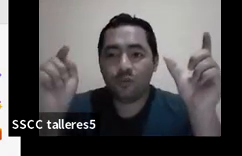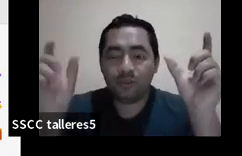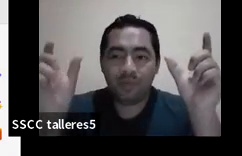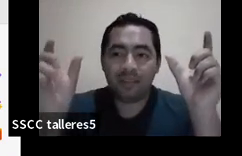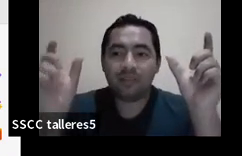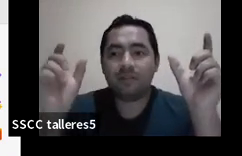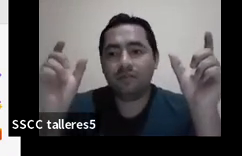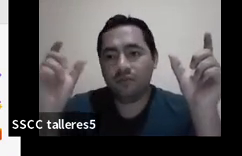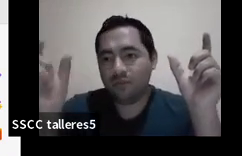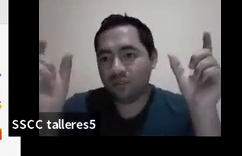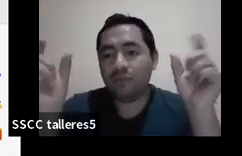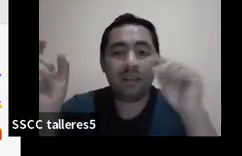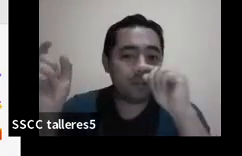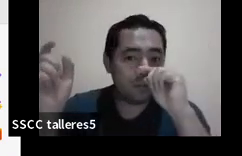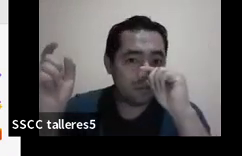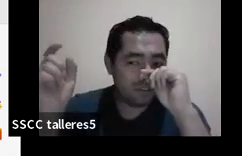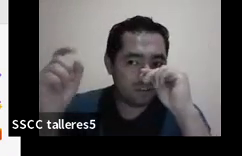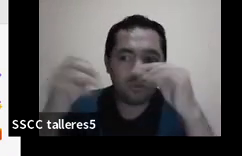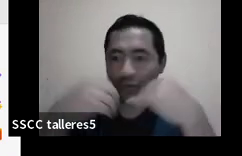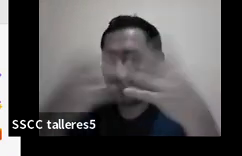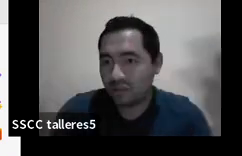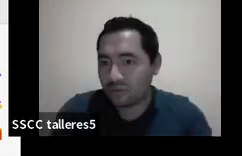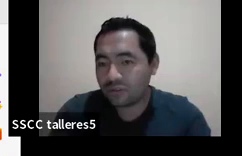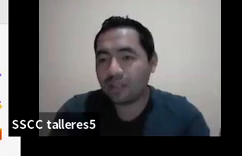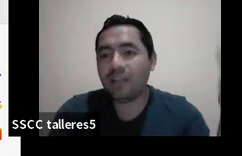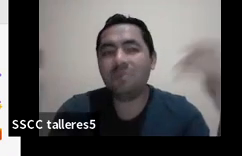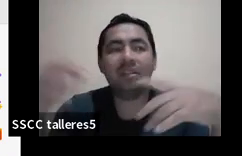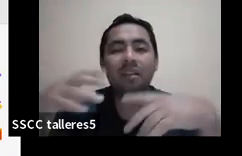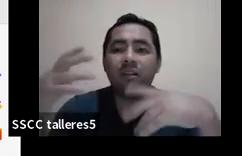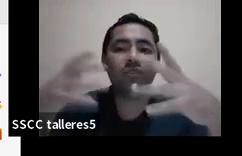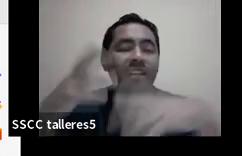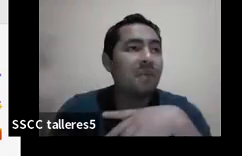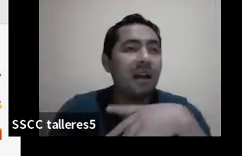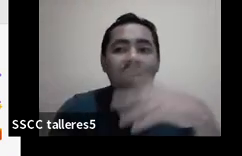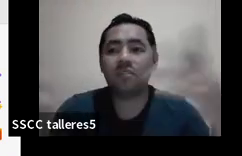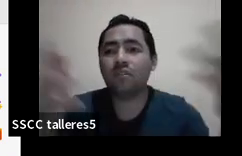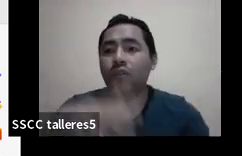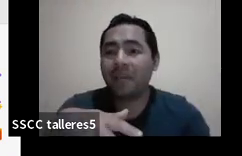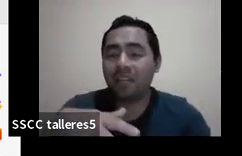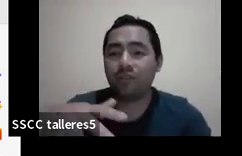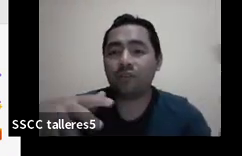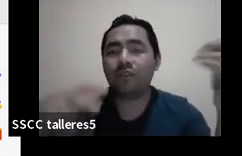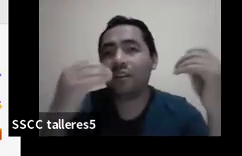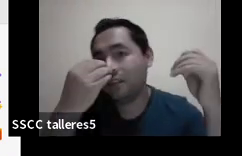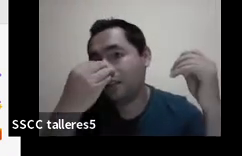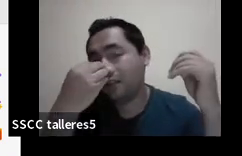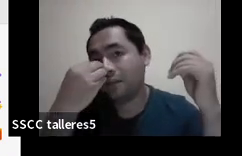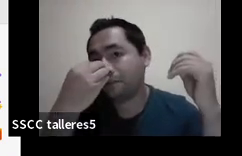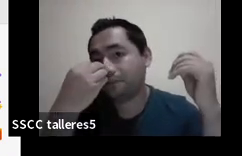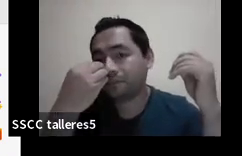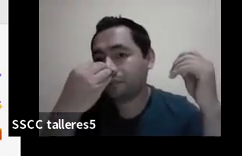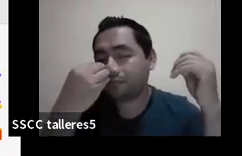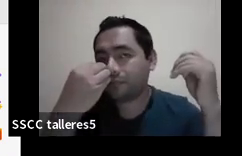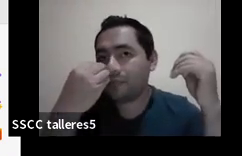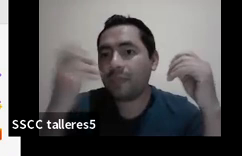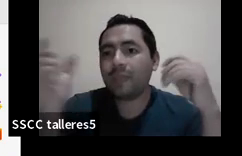a onomatopeyas. Onomatopeyas son los sonidos que emiten los animales, los objetos,